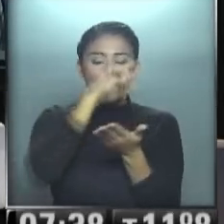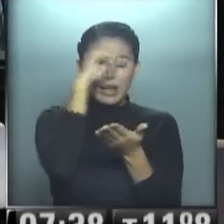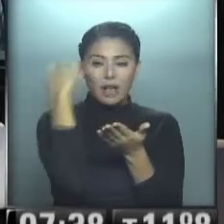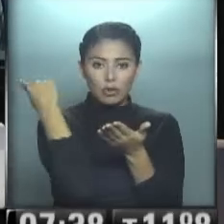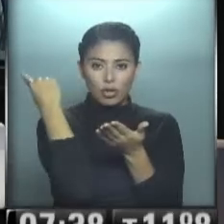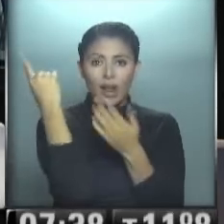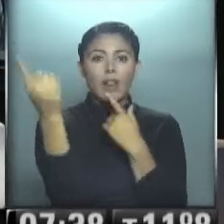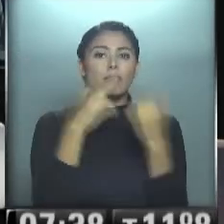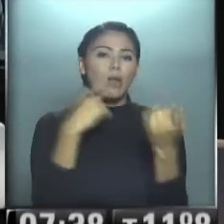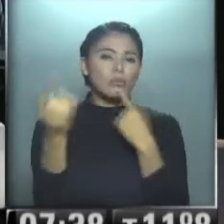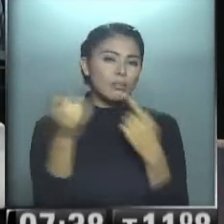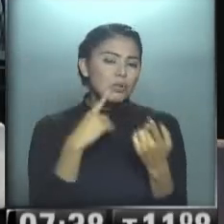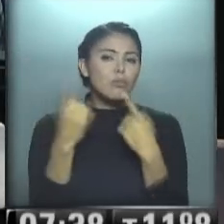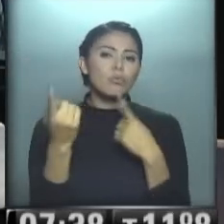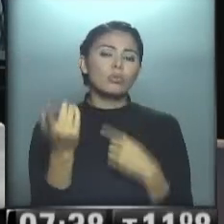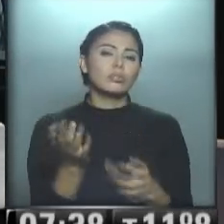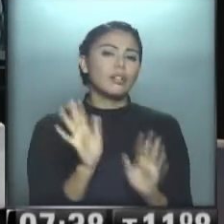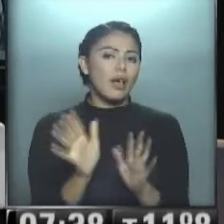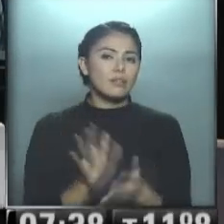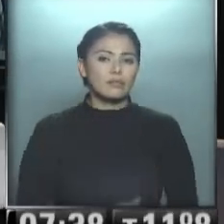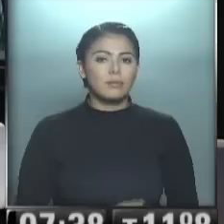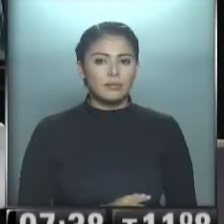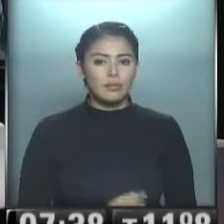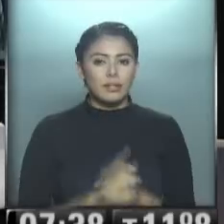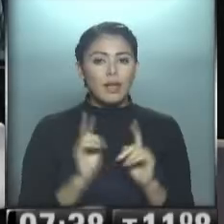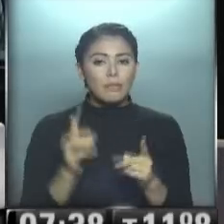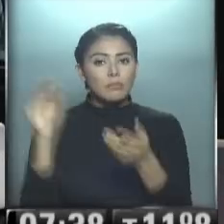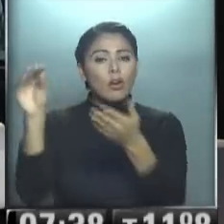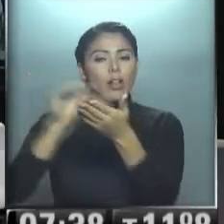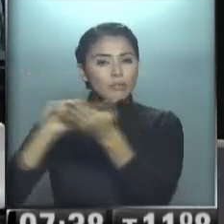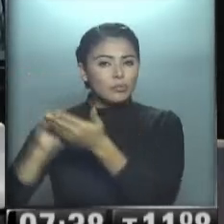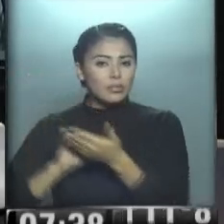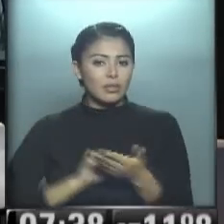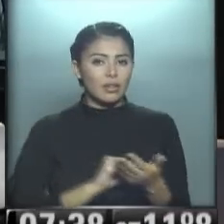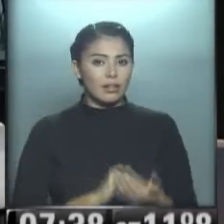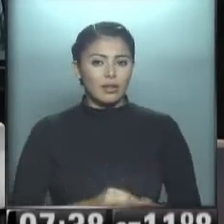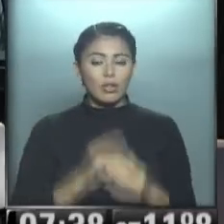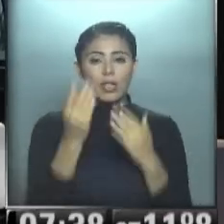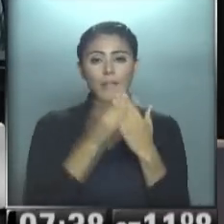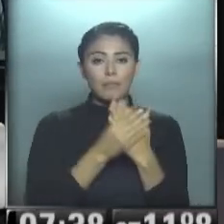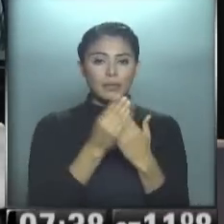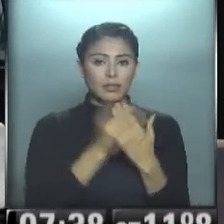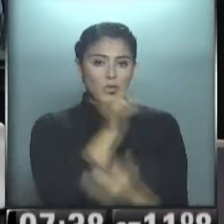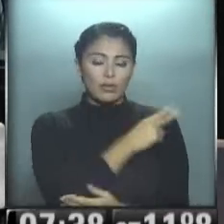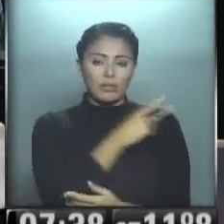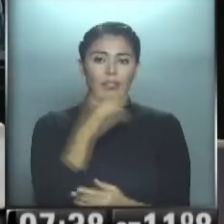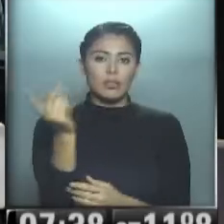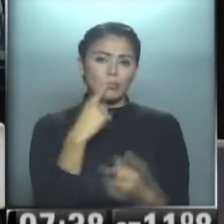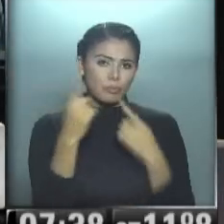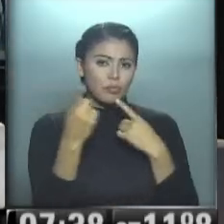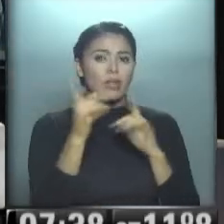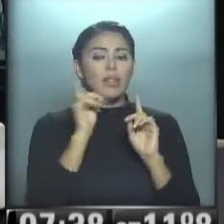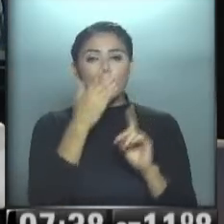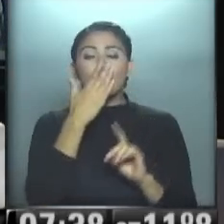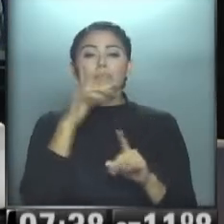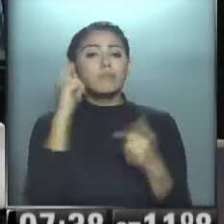ida y vuelta, preguntas y respuestas por parte de los legisladores y el ministro Jorge Capitanich. Va a haber